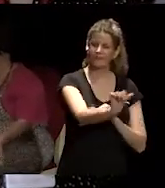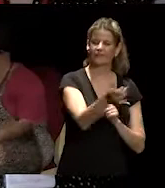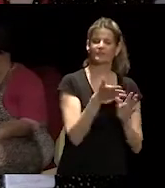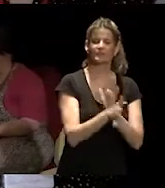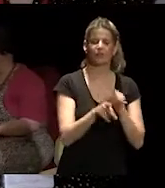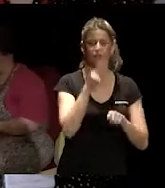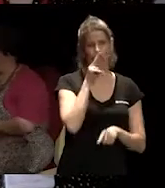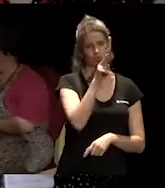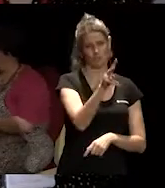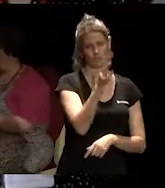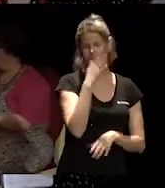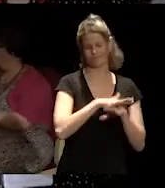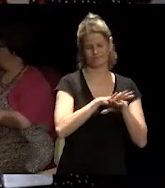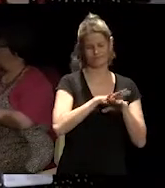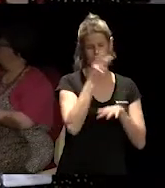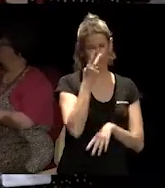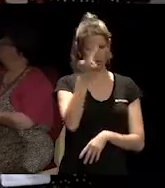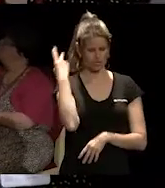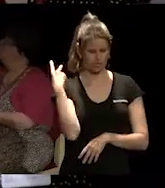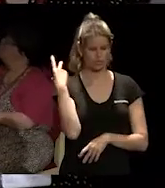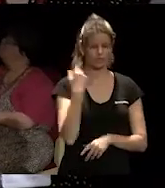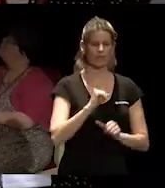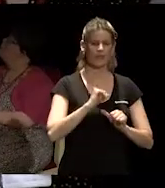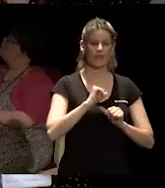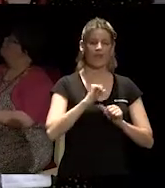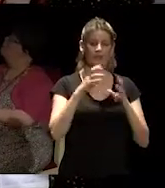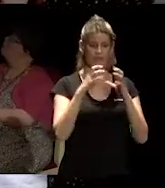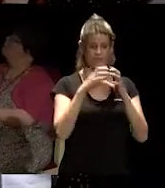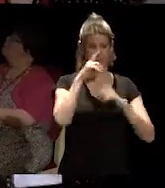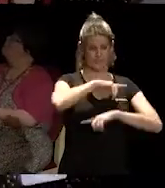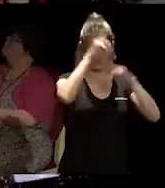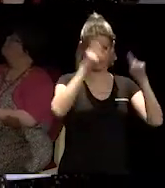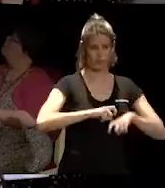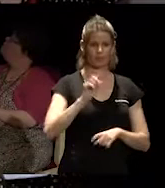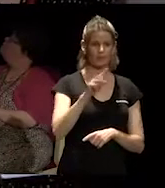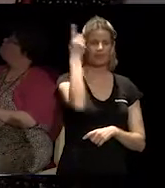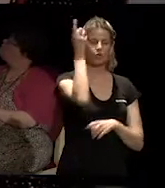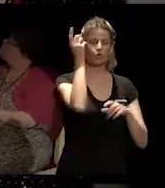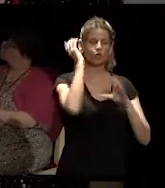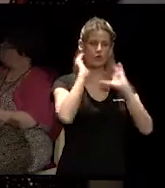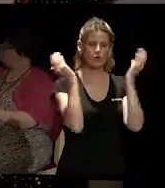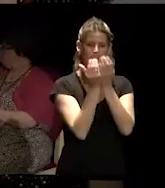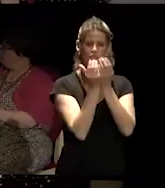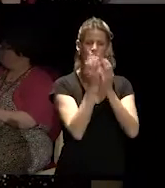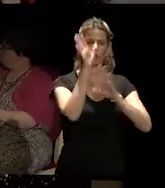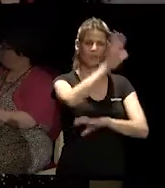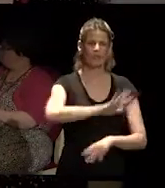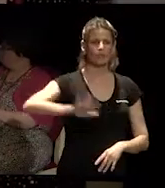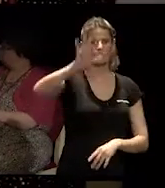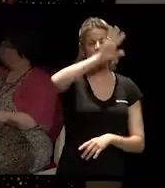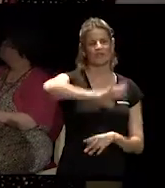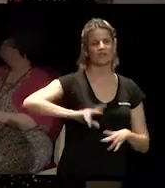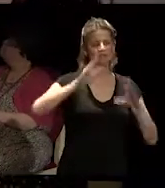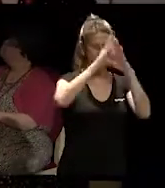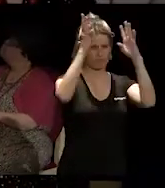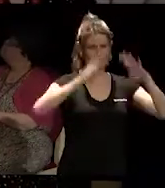hace 2 años, en Granada se celebró el primer Congreso Nacional de Formación y Circo. Tuvimos varias jornadas de reflexión sobre